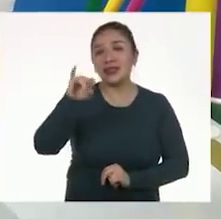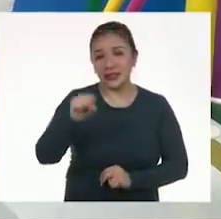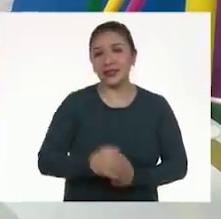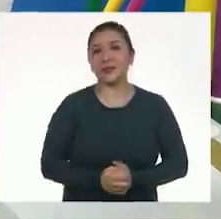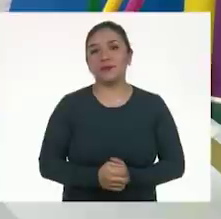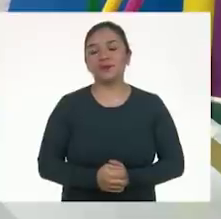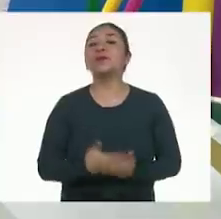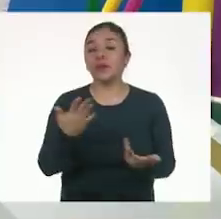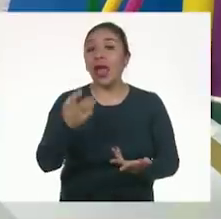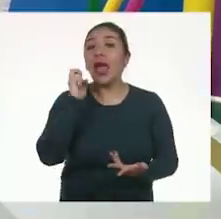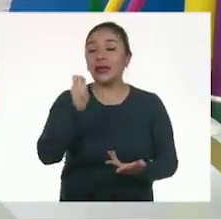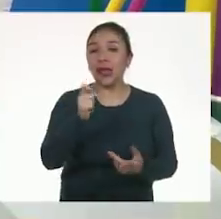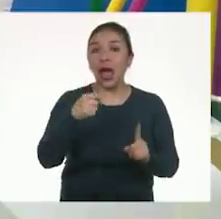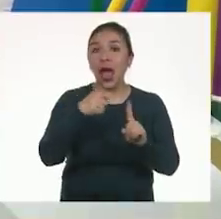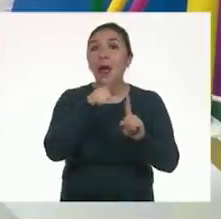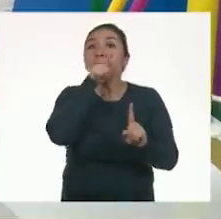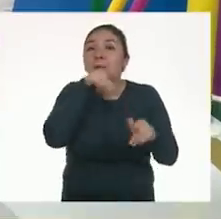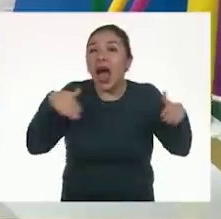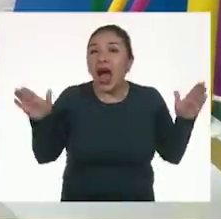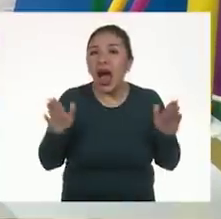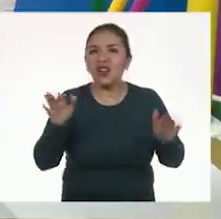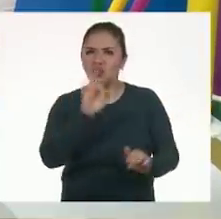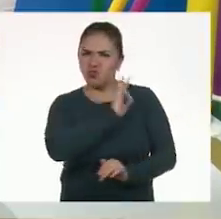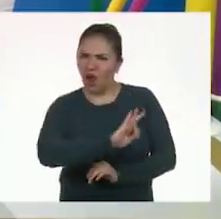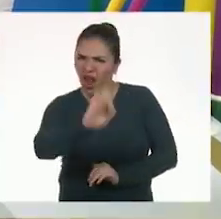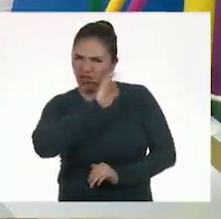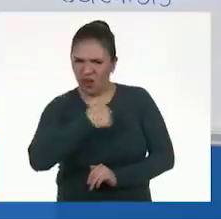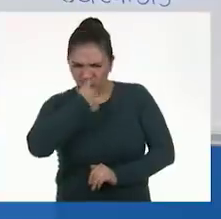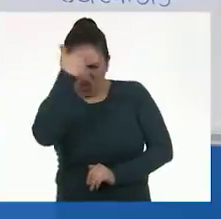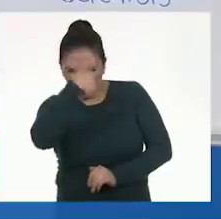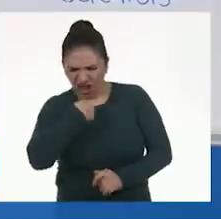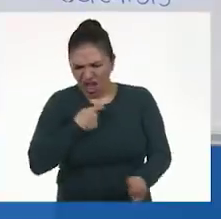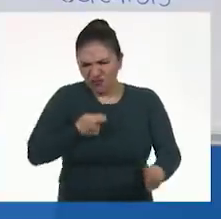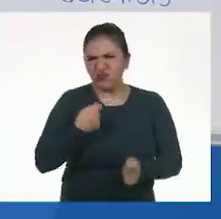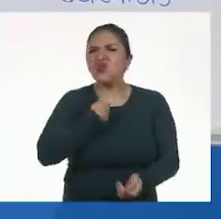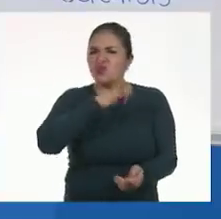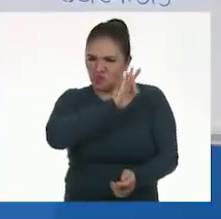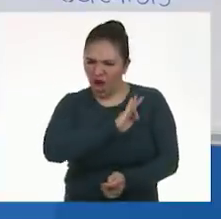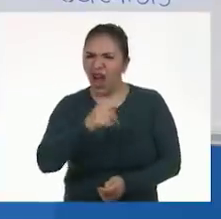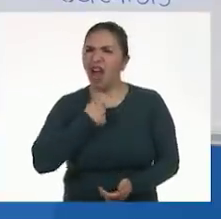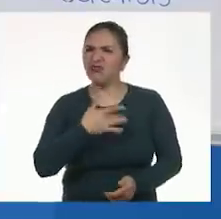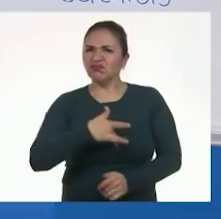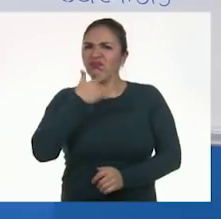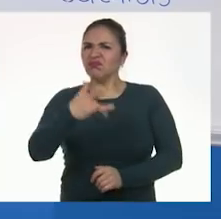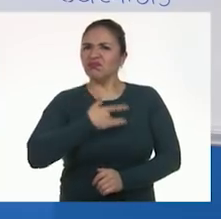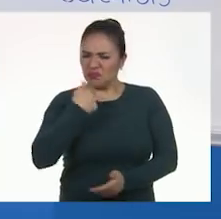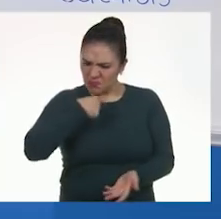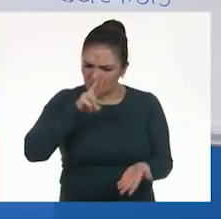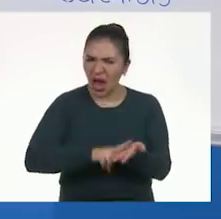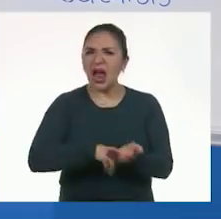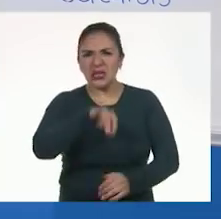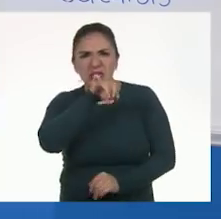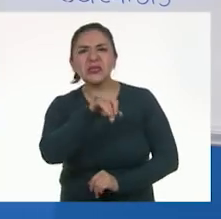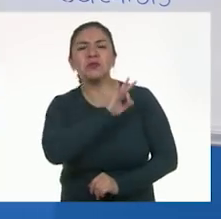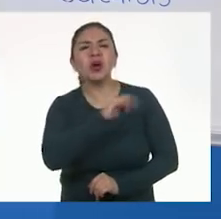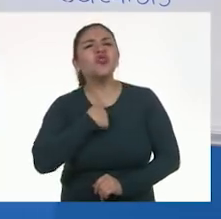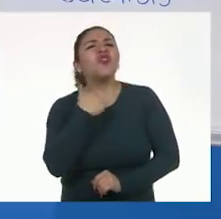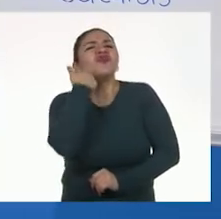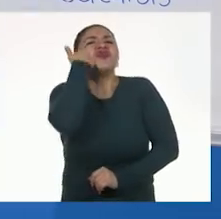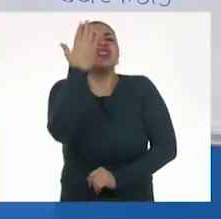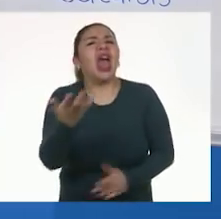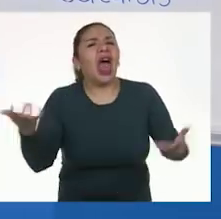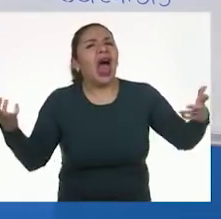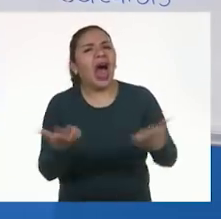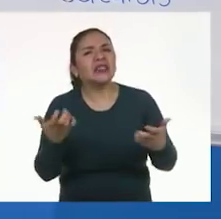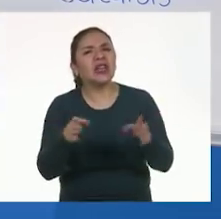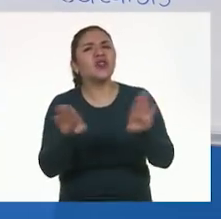características para ser heroico. Porque tiene la destreza, las agallas, el valor, las posibilidades y quiere además